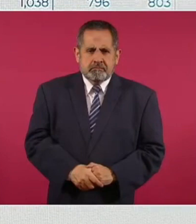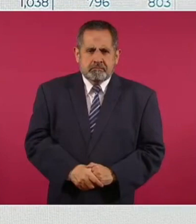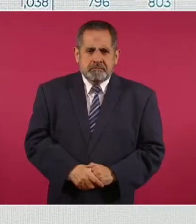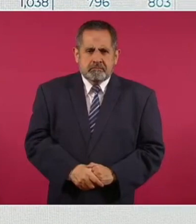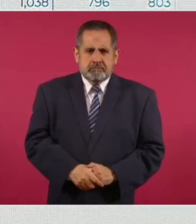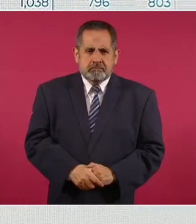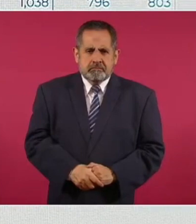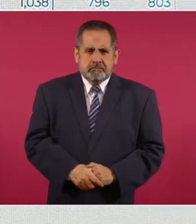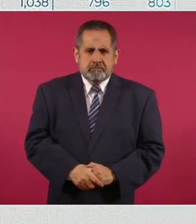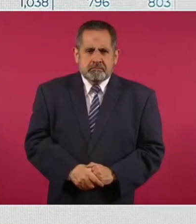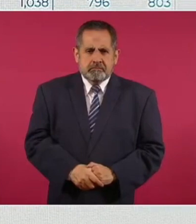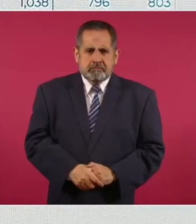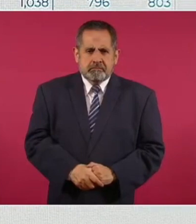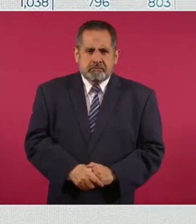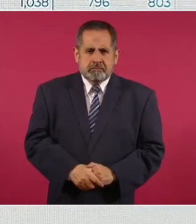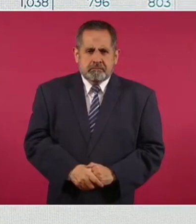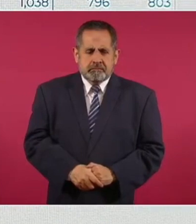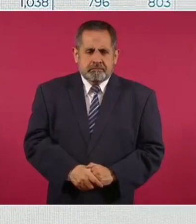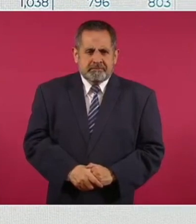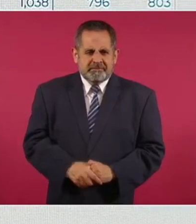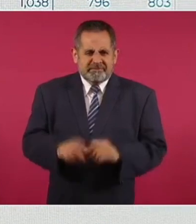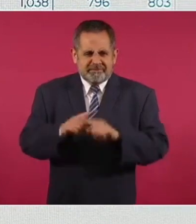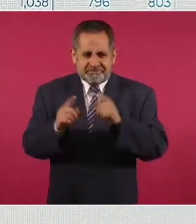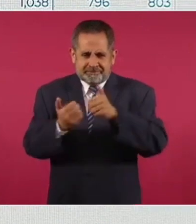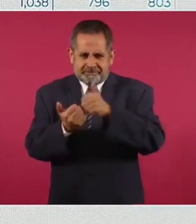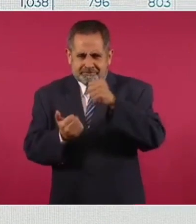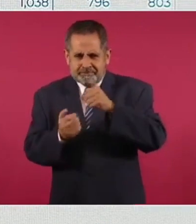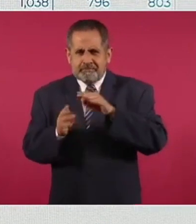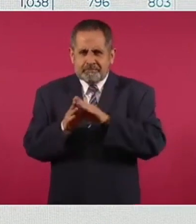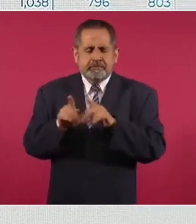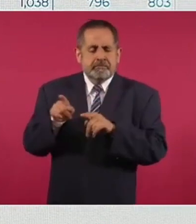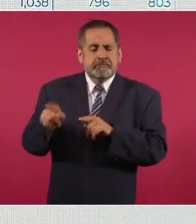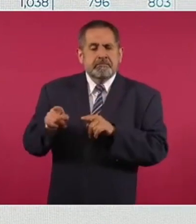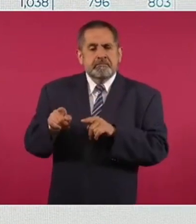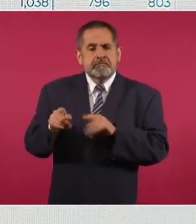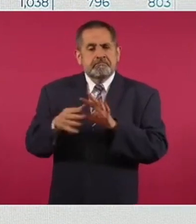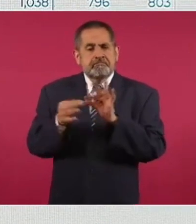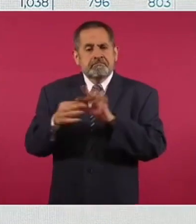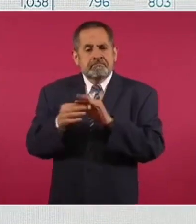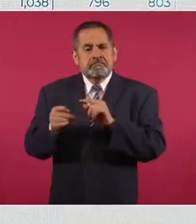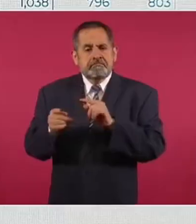Ah, no, es otro. Es que va con protección a periodistas.